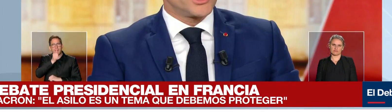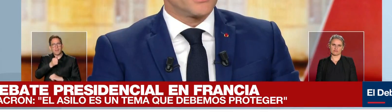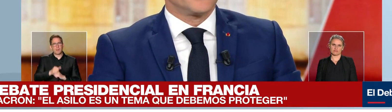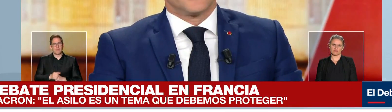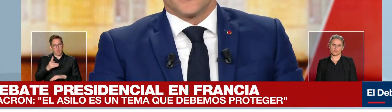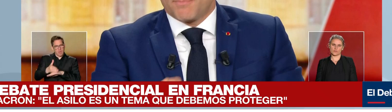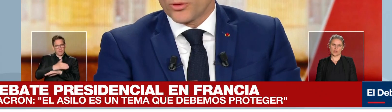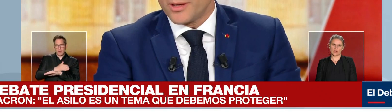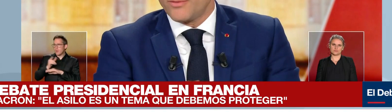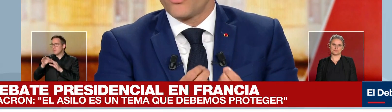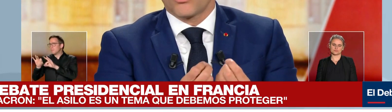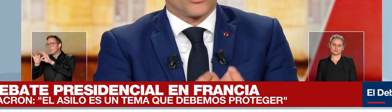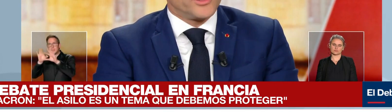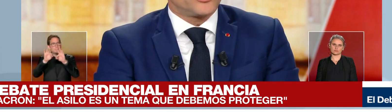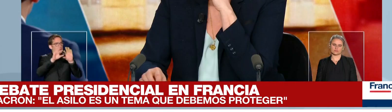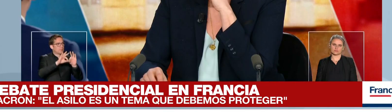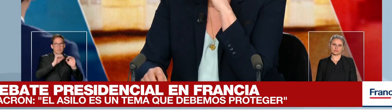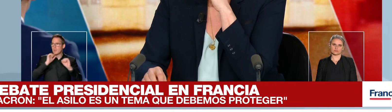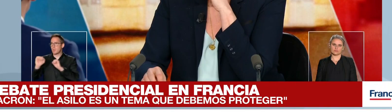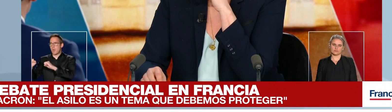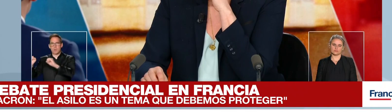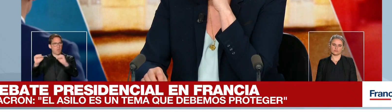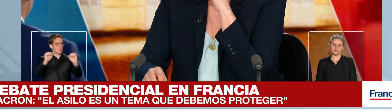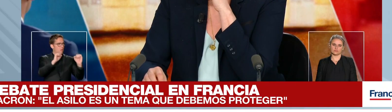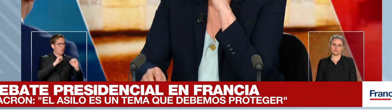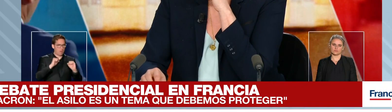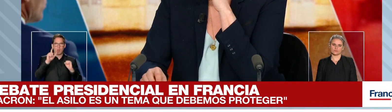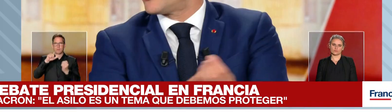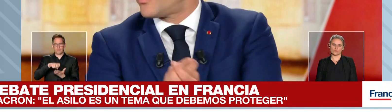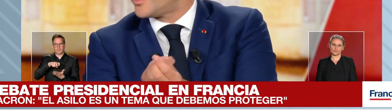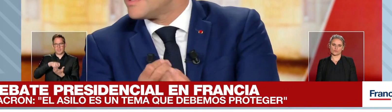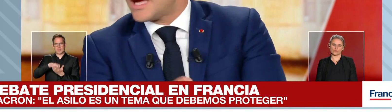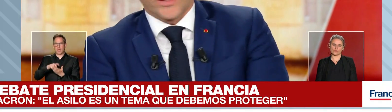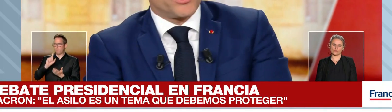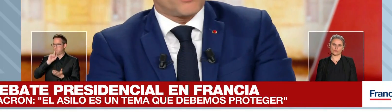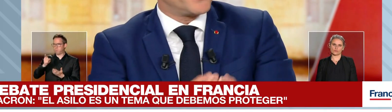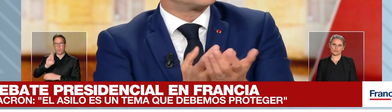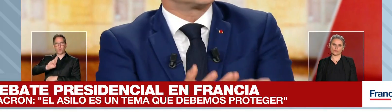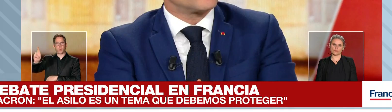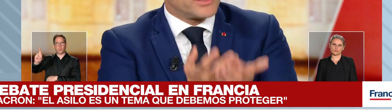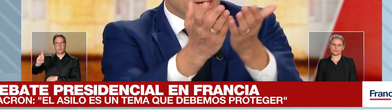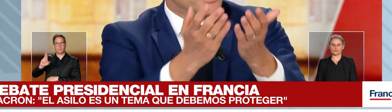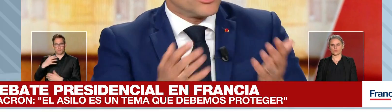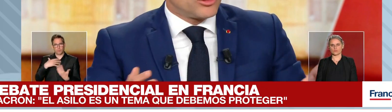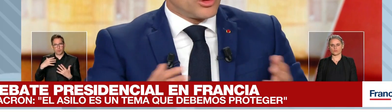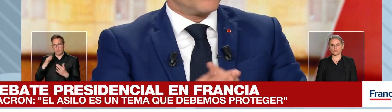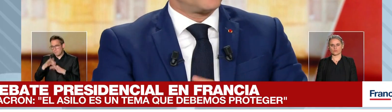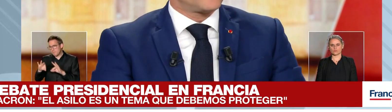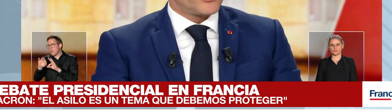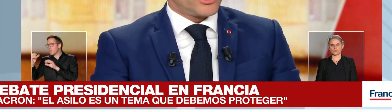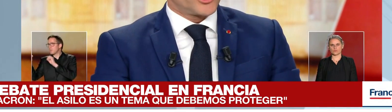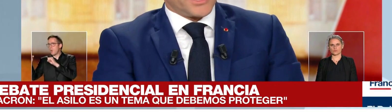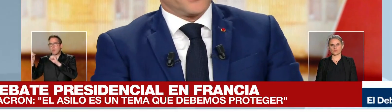cooperación de los países de origen. Y para eso hay que condicionar nuestra política de visas a estos retornos. Es lo que hicimos con algunos países,